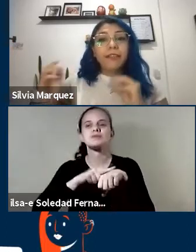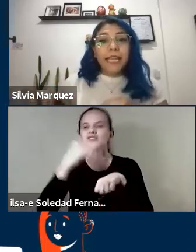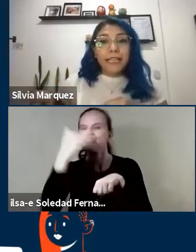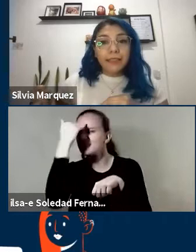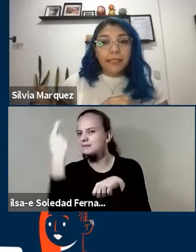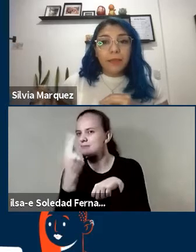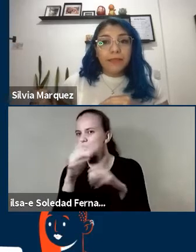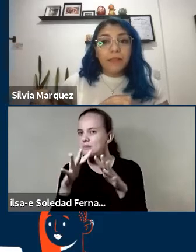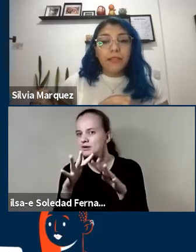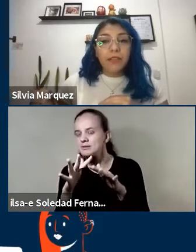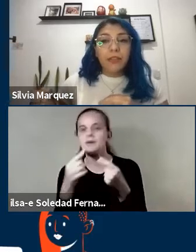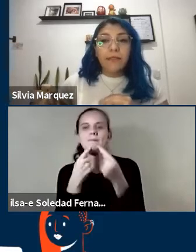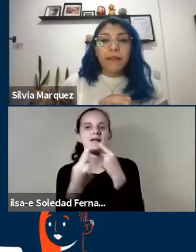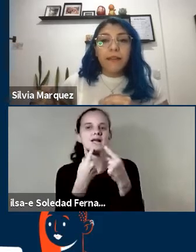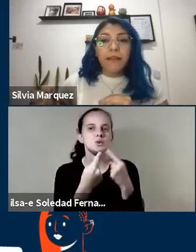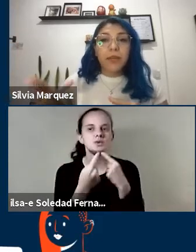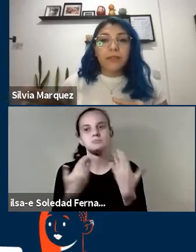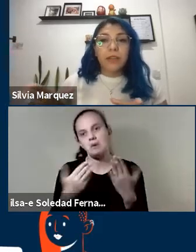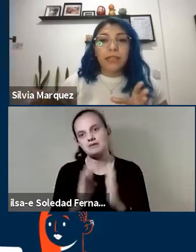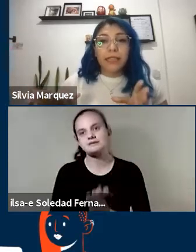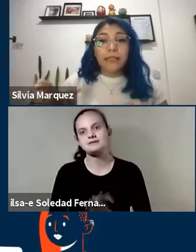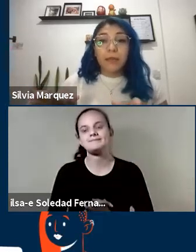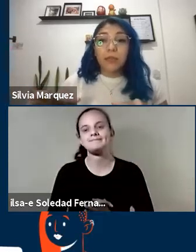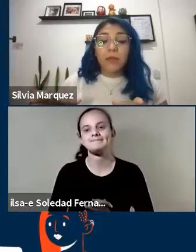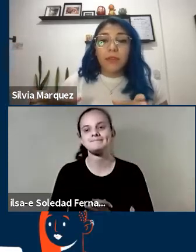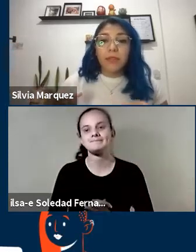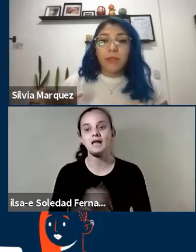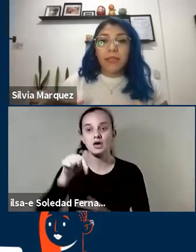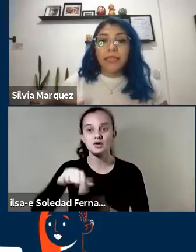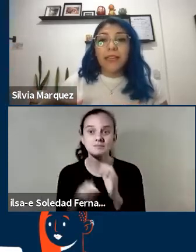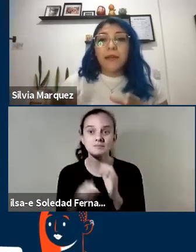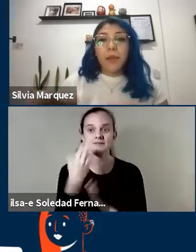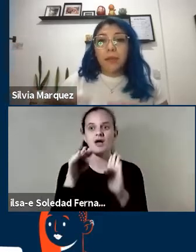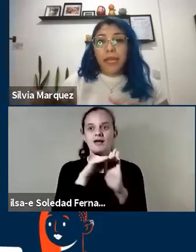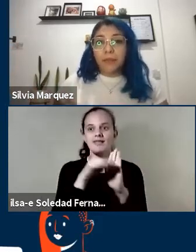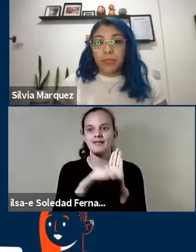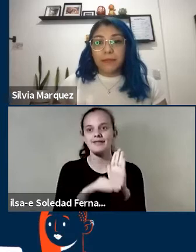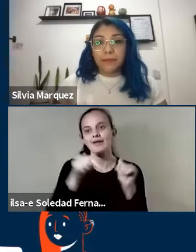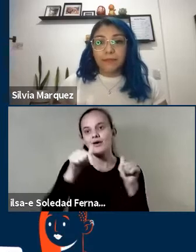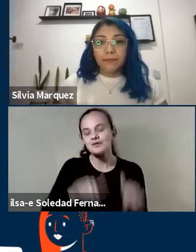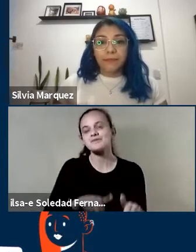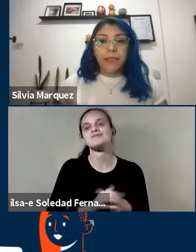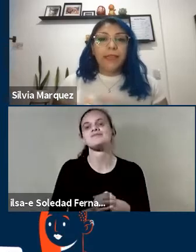el final de la presentación, donde va a haber un espacio de 15 minutos aproximadamente para